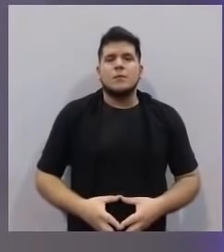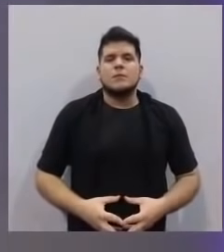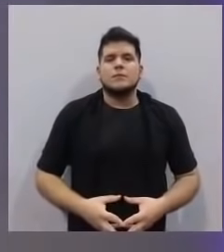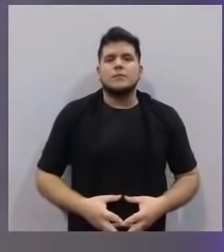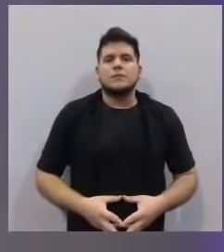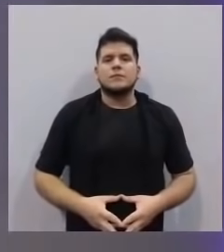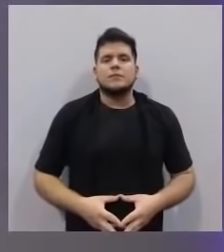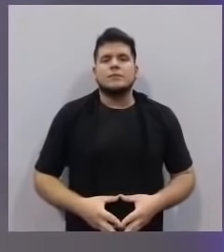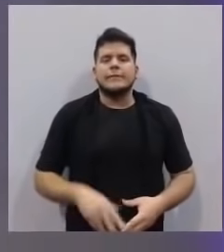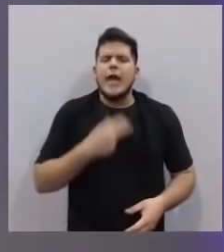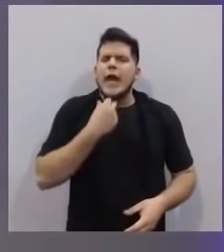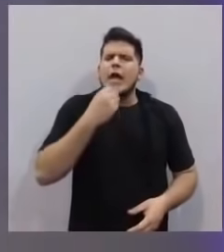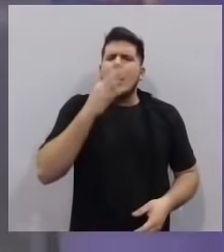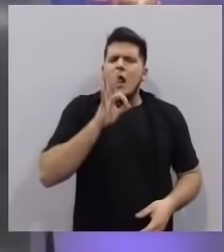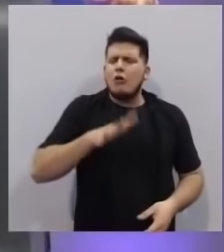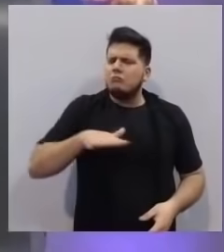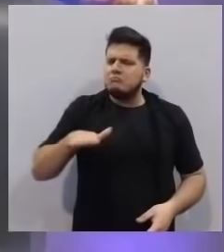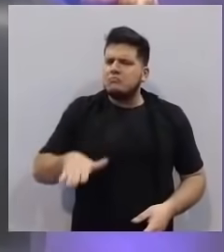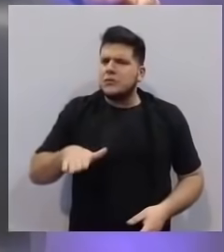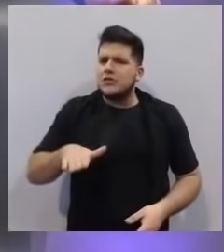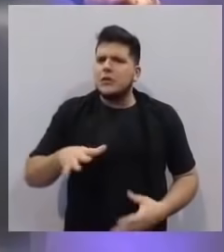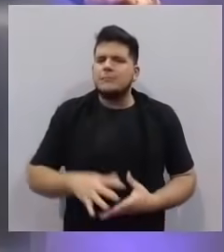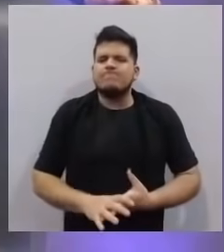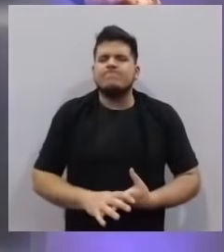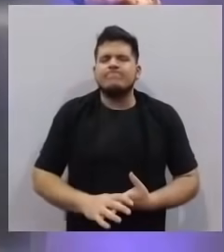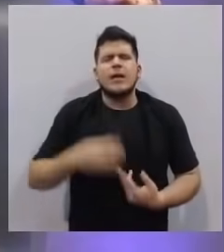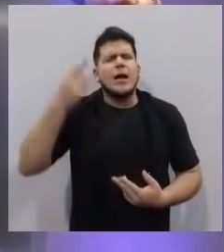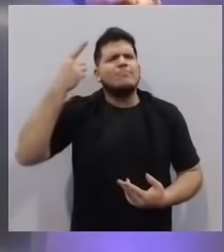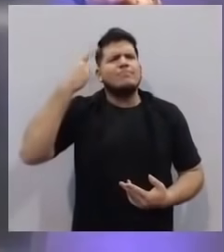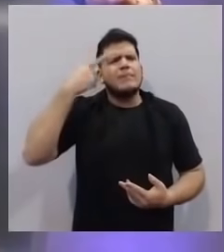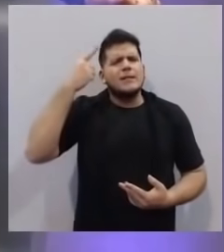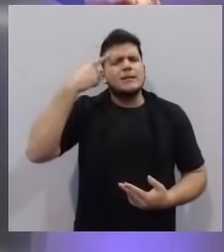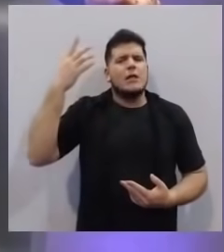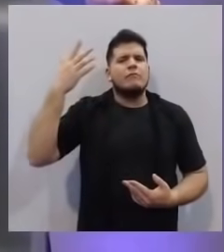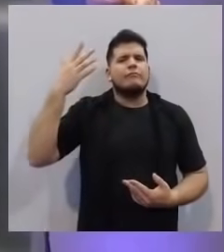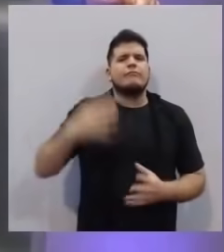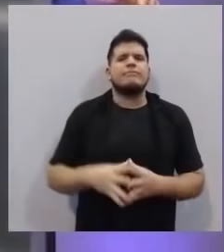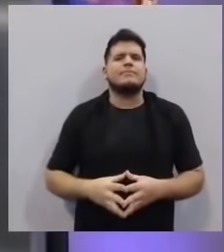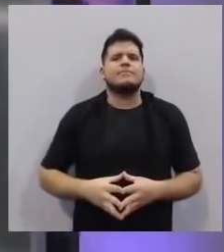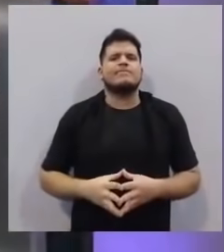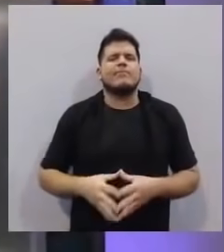y volviendo en sí dijo cuantos cuantos cuantos jornaleros